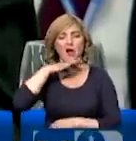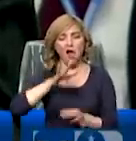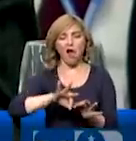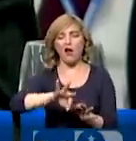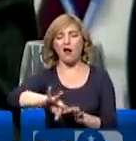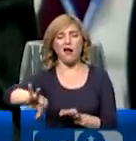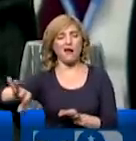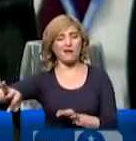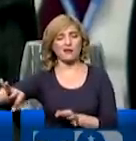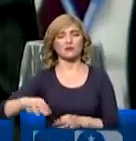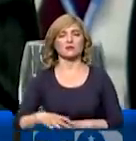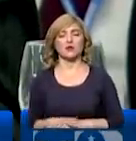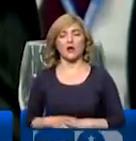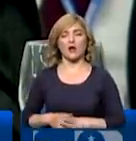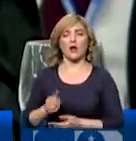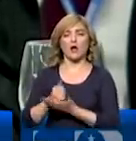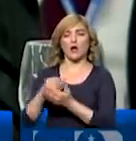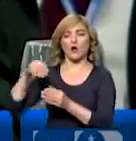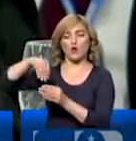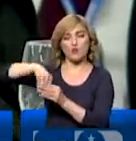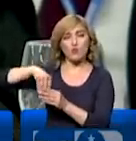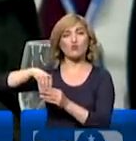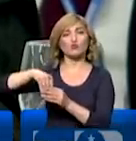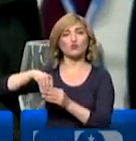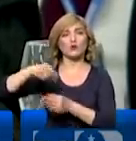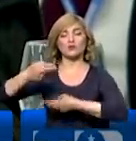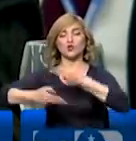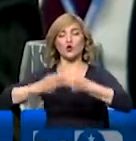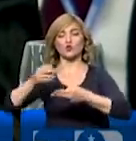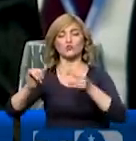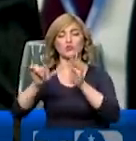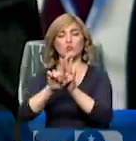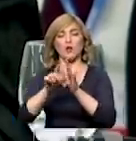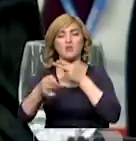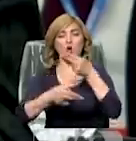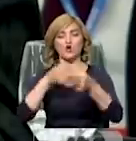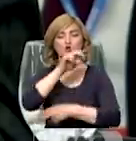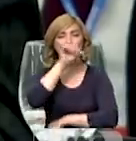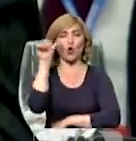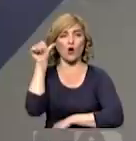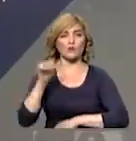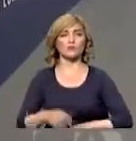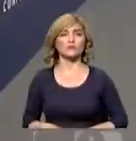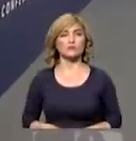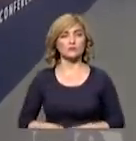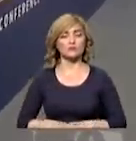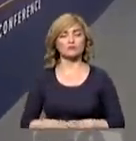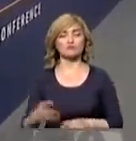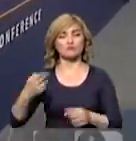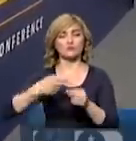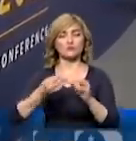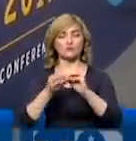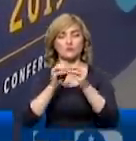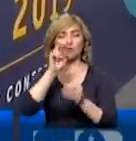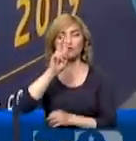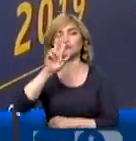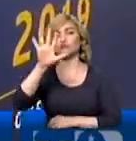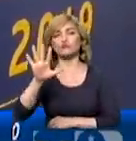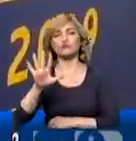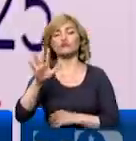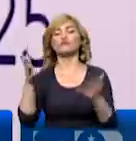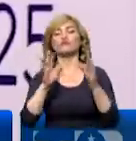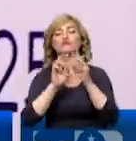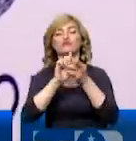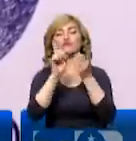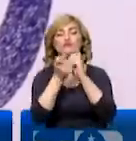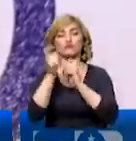los subsidios favorecen nada más que al contrabando y al narcotráfico. Su intervención en la 25ª Conferencia de las Partes sobre Cambio